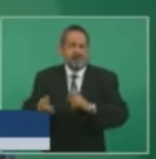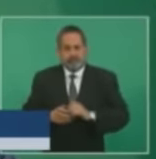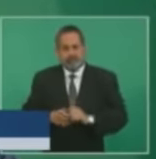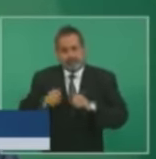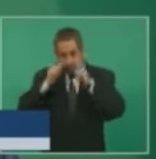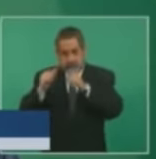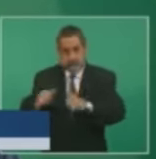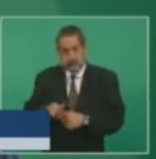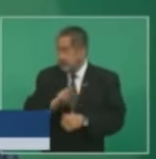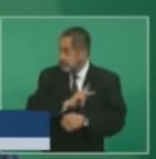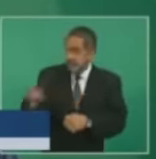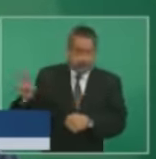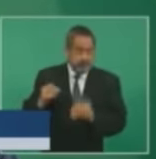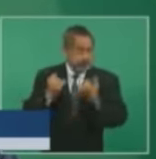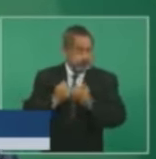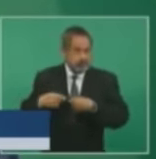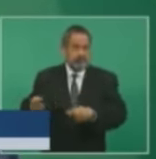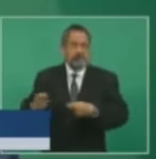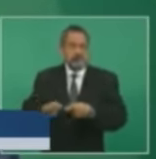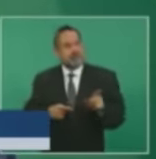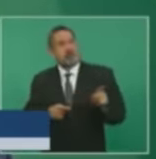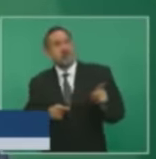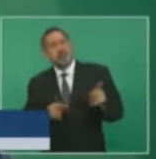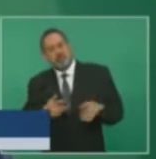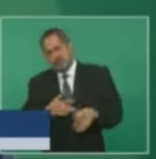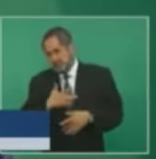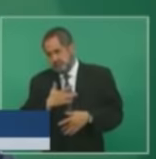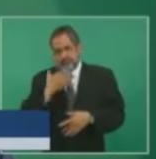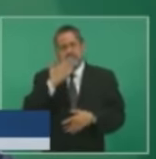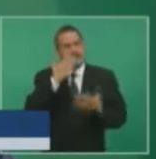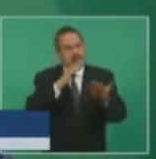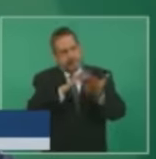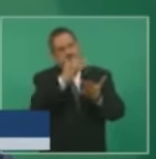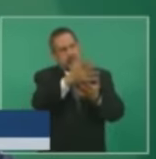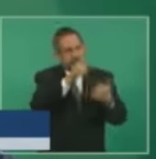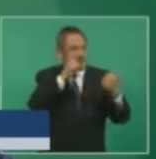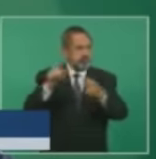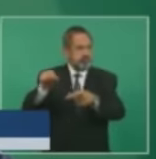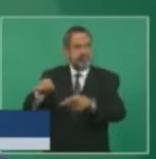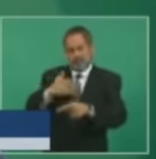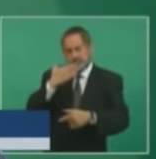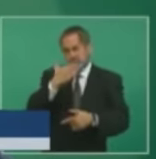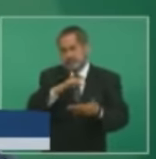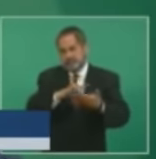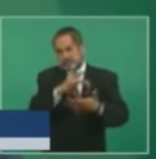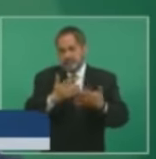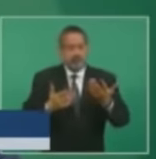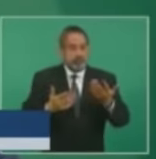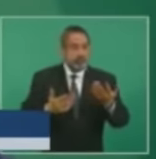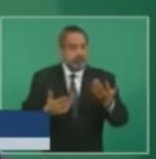los particulares que en un momento dado tú quieras acceder a una información y te digan, usted no puede acceder a esa información porque este asunto, esta